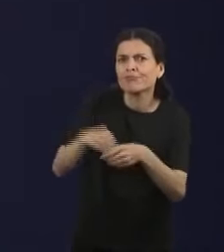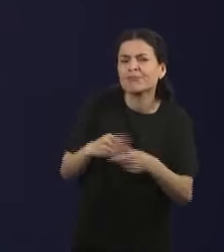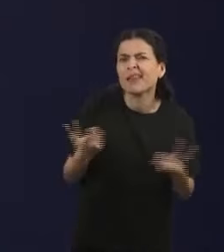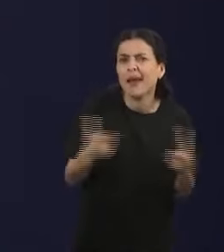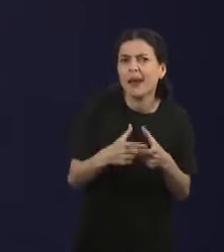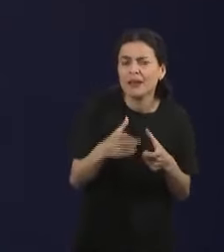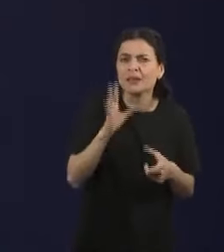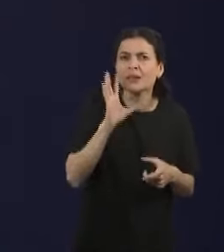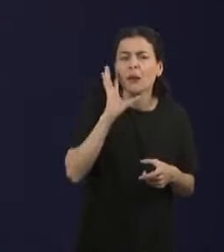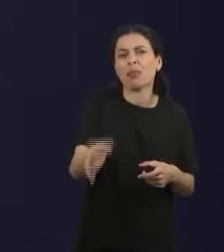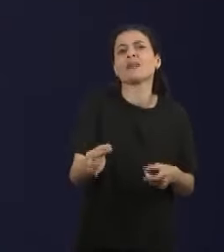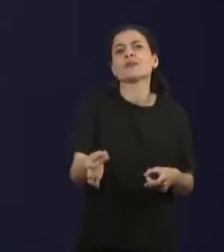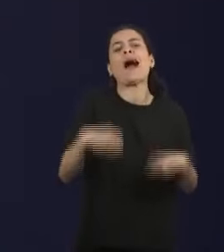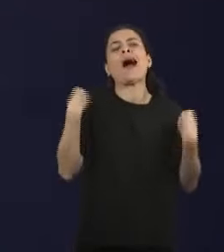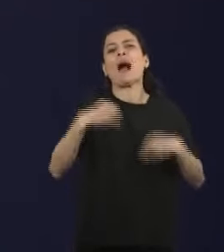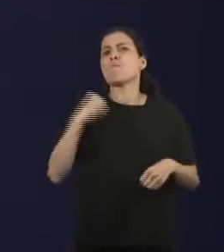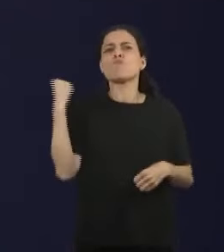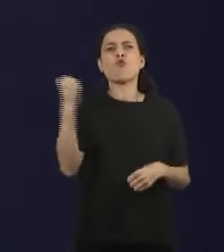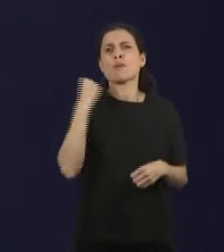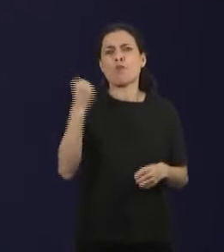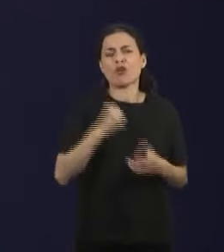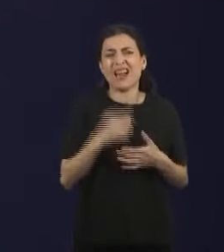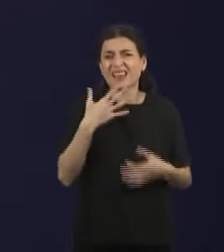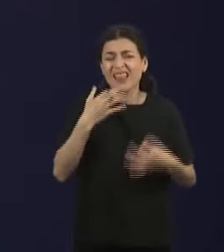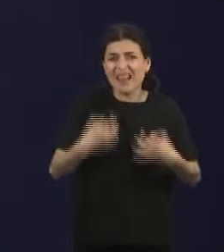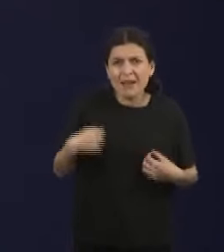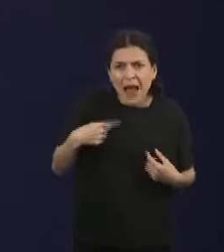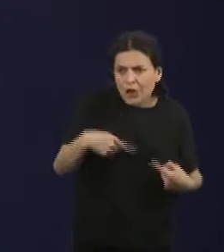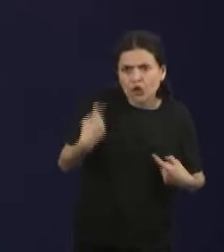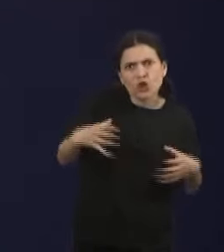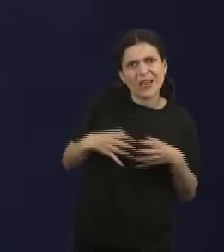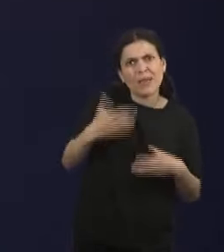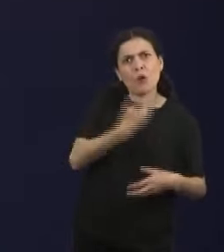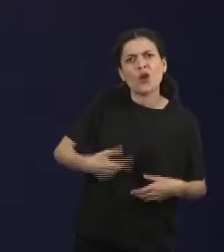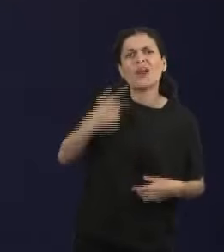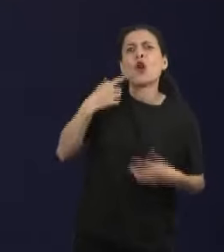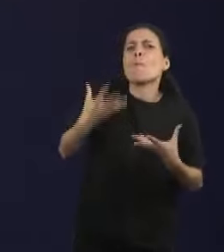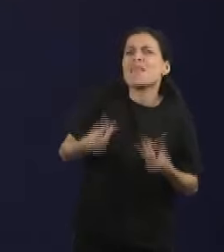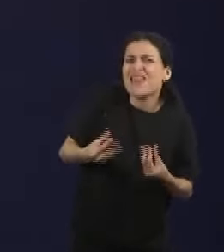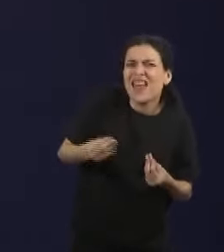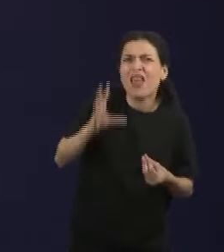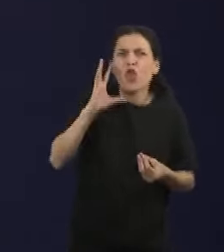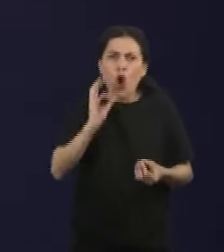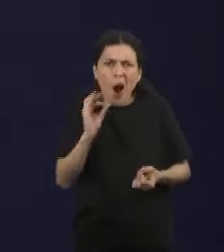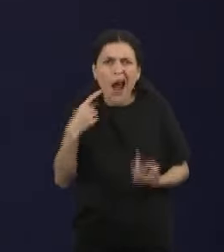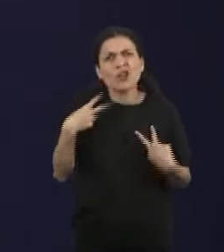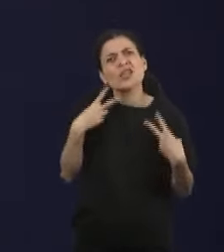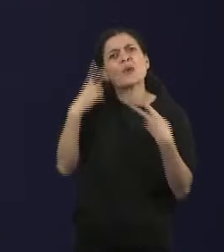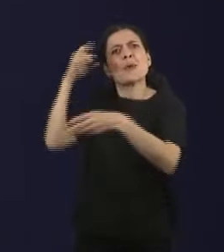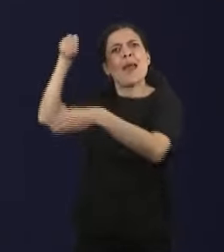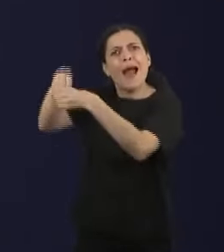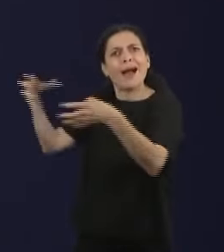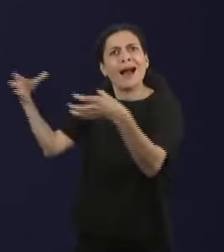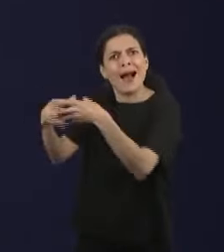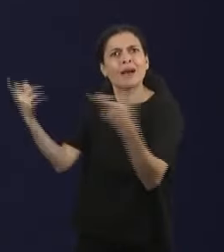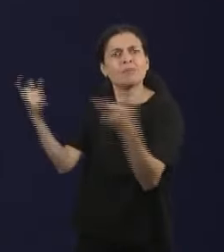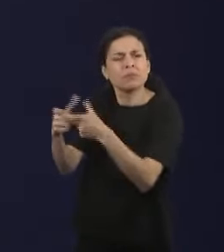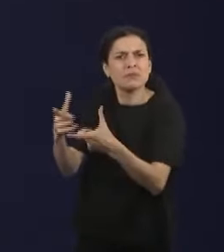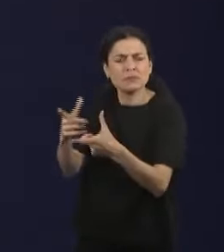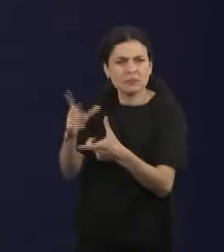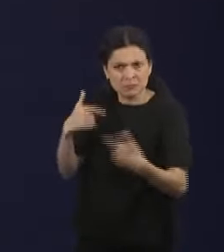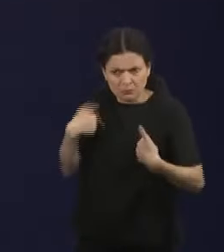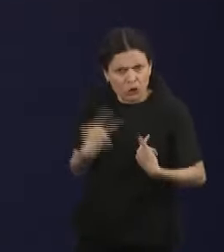de suma importancia y no no tenemos ningún temor a ninguna molestia bueno hemos tenido ya